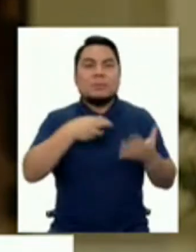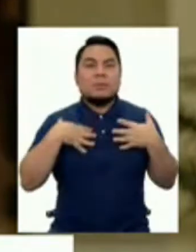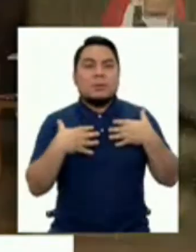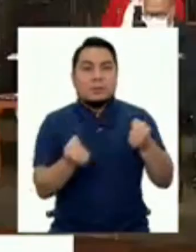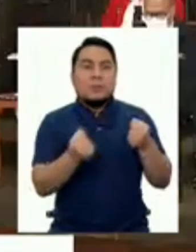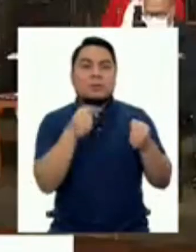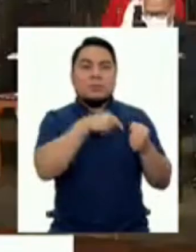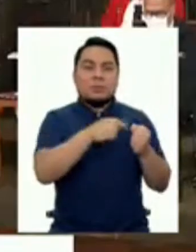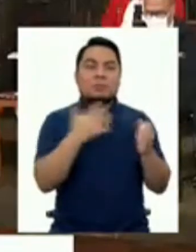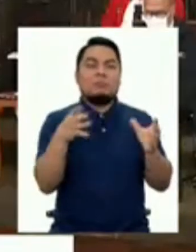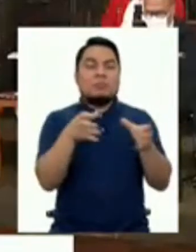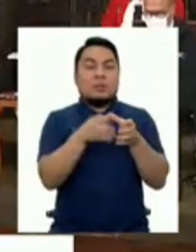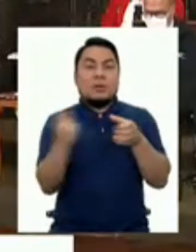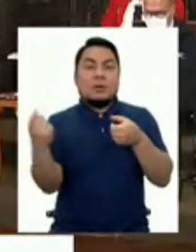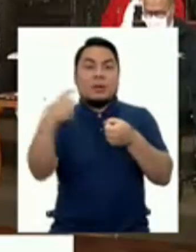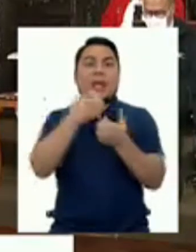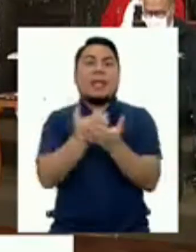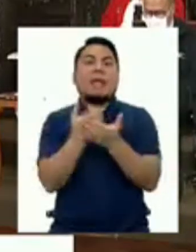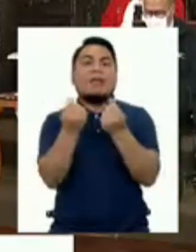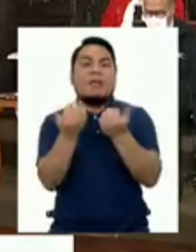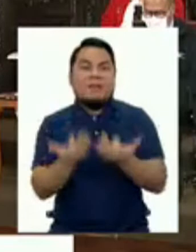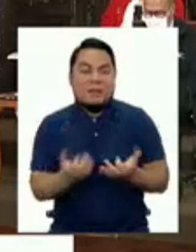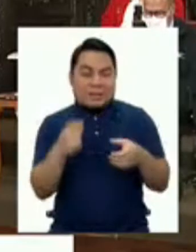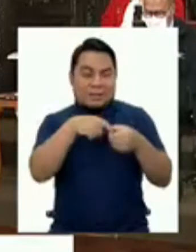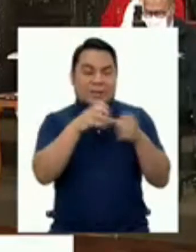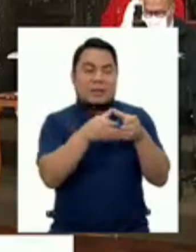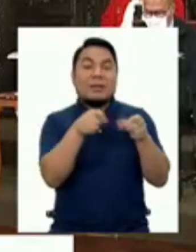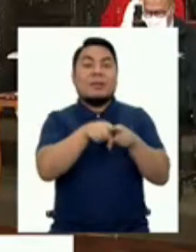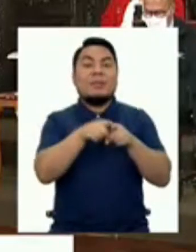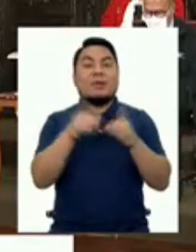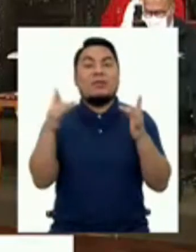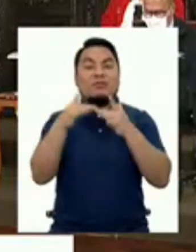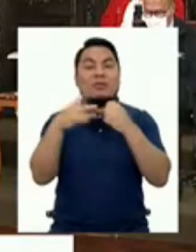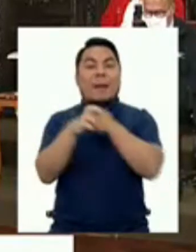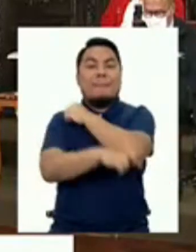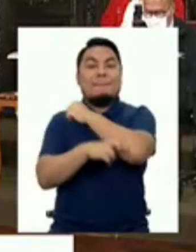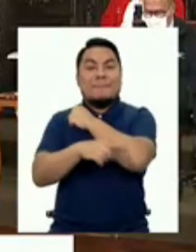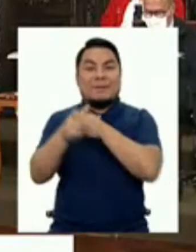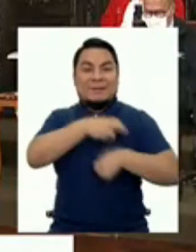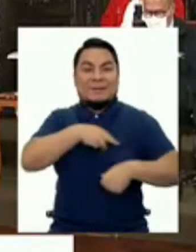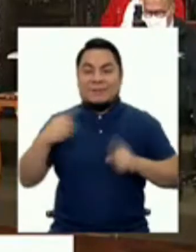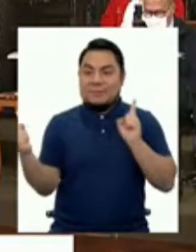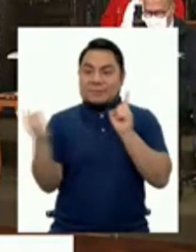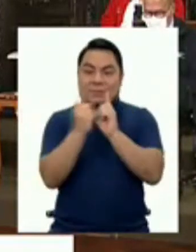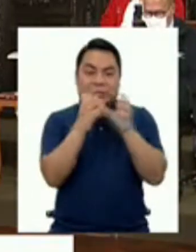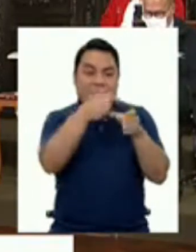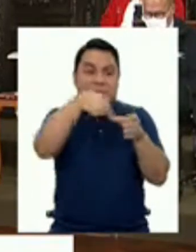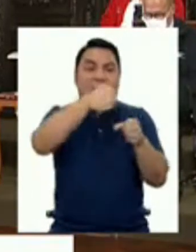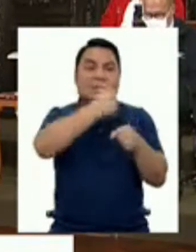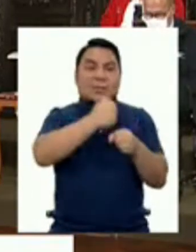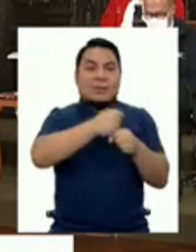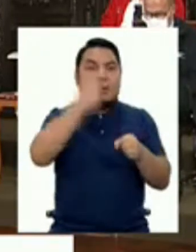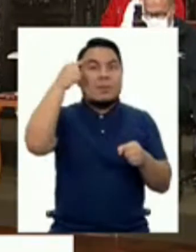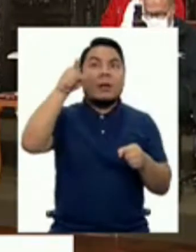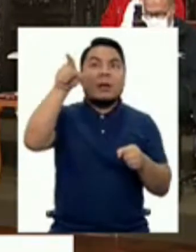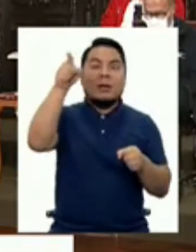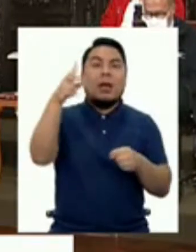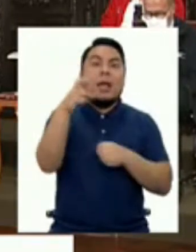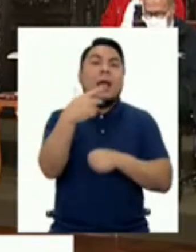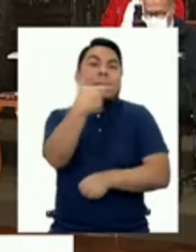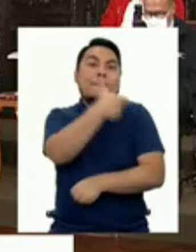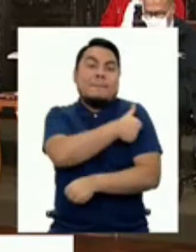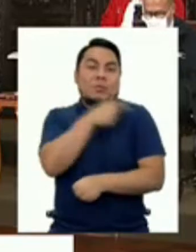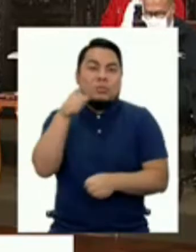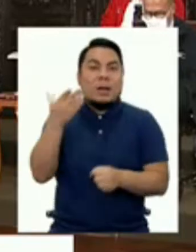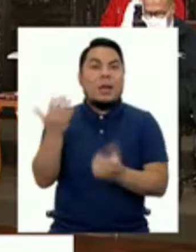Salud, del Ministerio de Economía y Finanzas, de la Cancillería, para asegurar la financiación de la vacuna, así